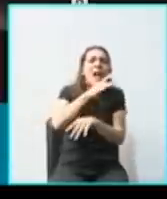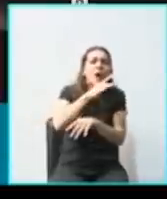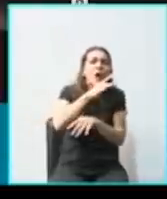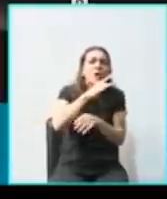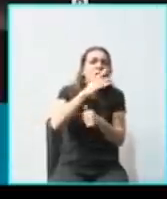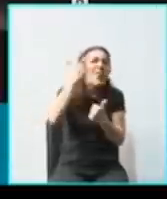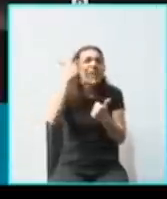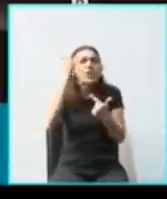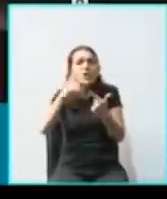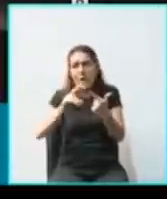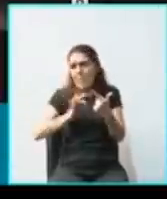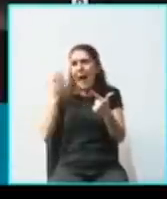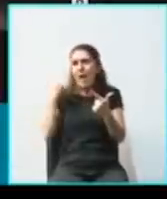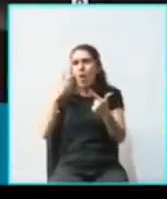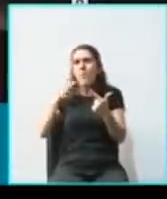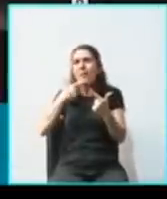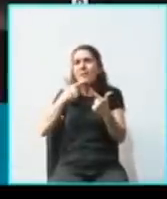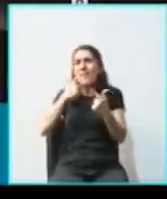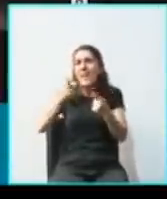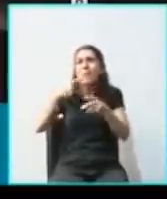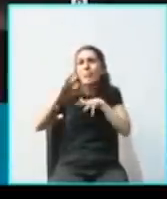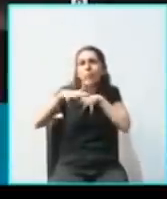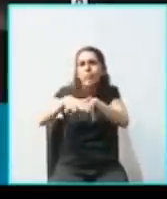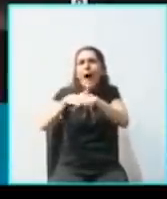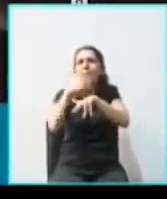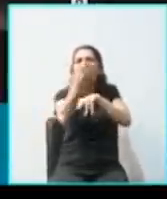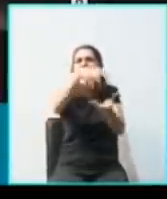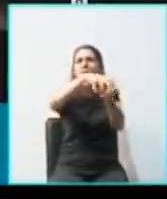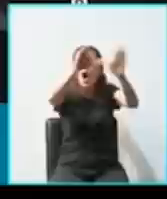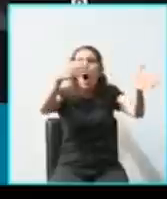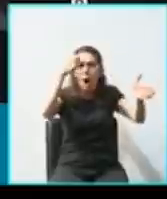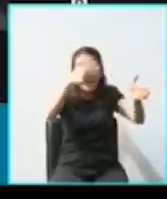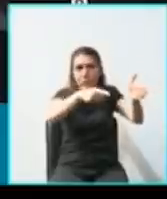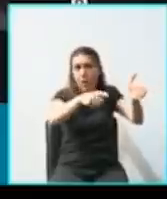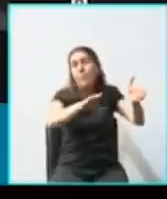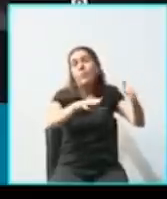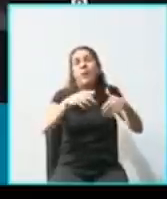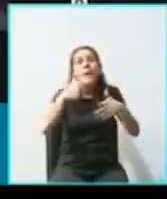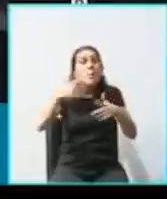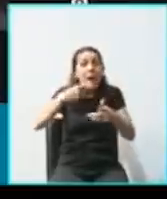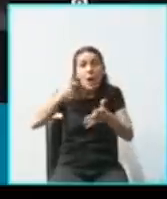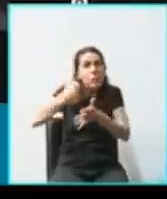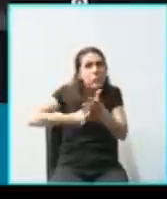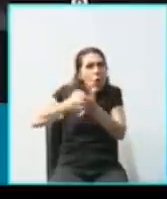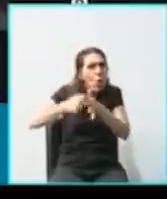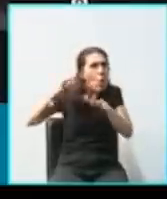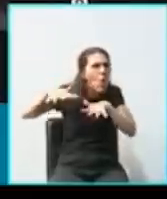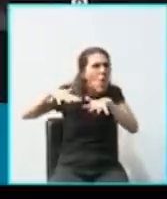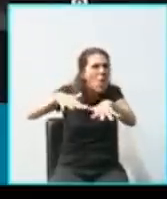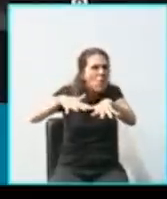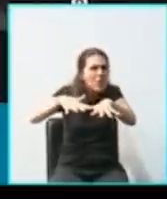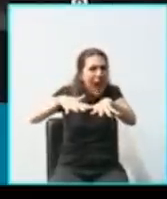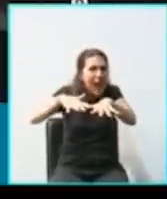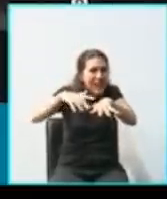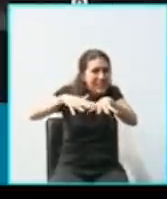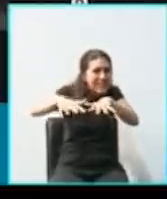diciembre del año 2017 en el Congreso. Después pusieron vallas. Pero las luchas populares no se van a parar con vallas,